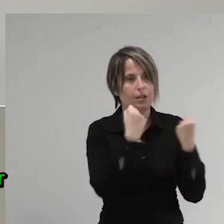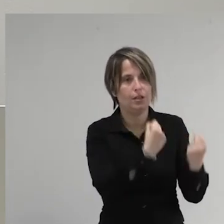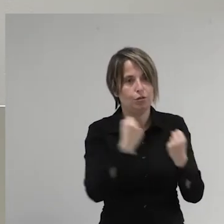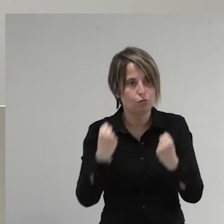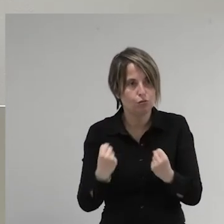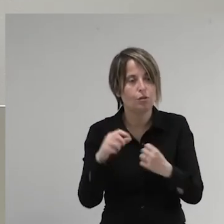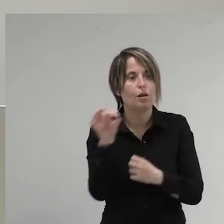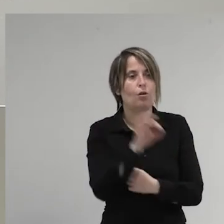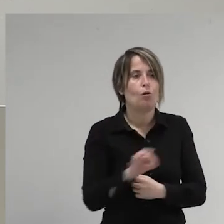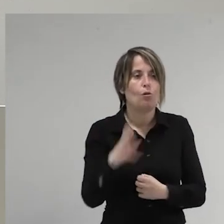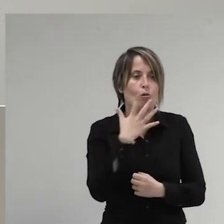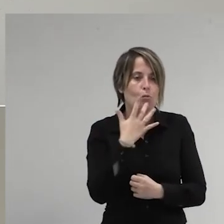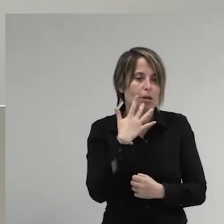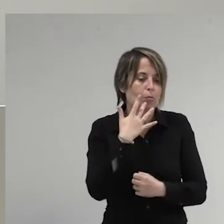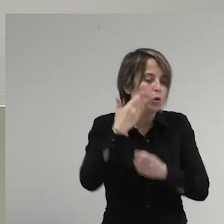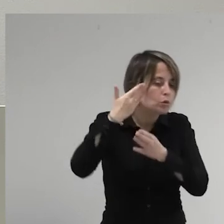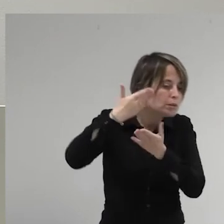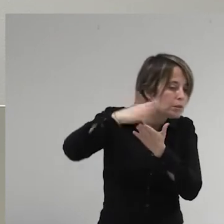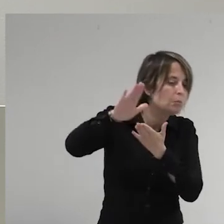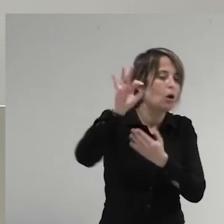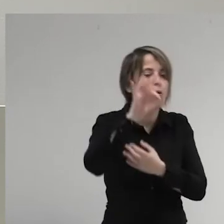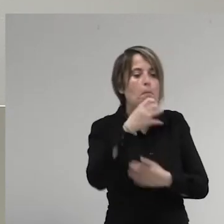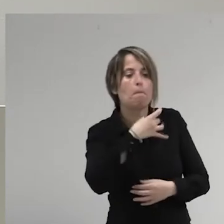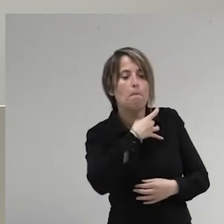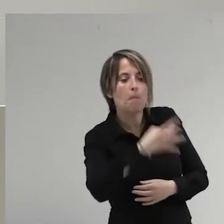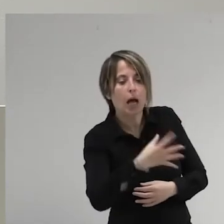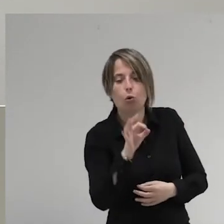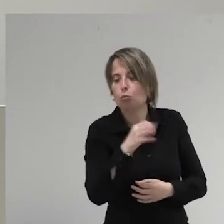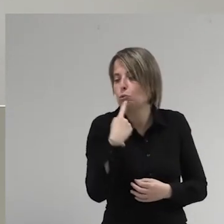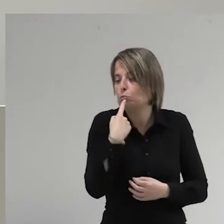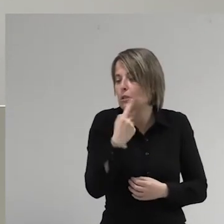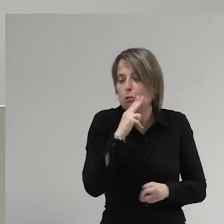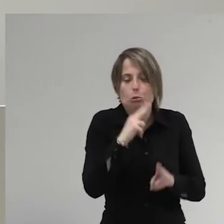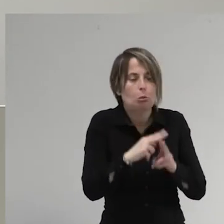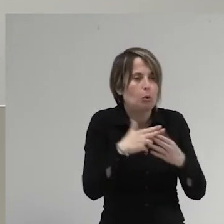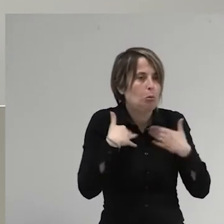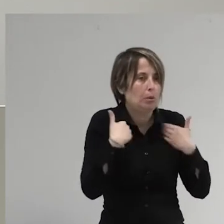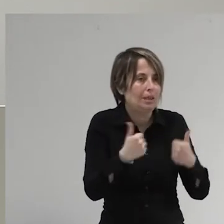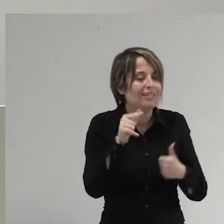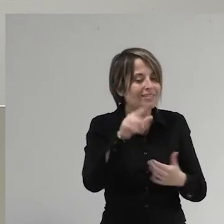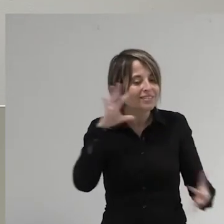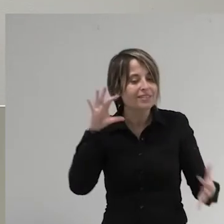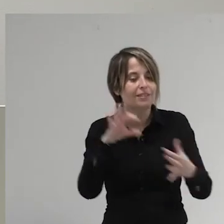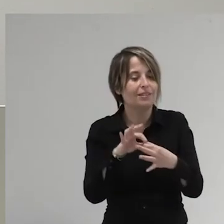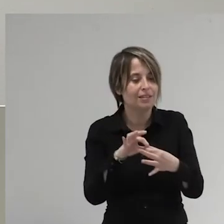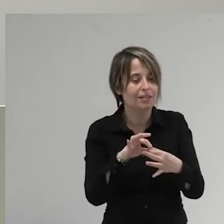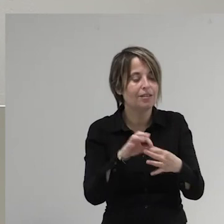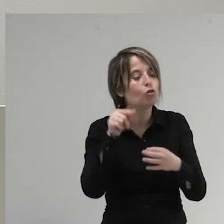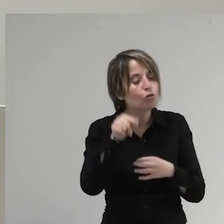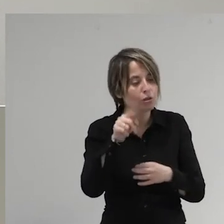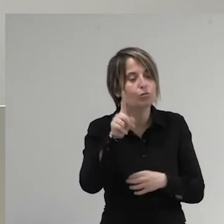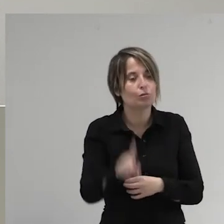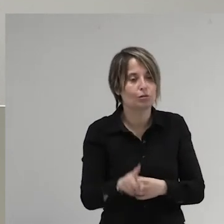institucionales o ajenos o blancos o llámalos como quieras. Tiene que ver con eso